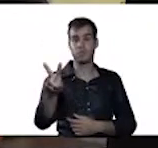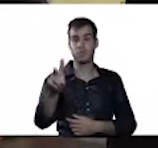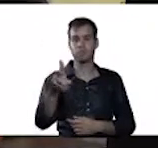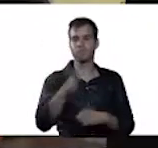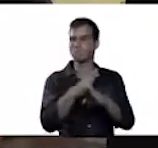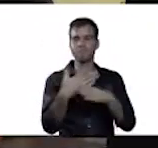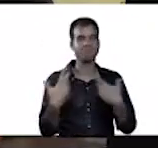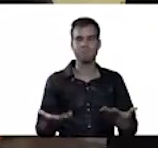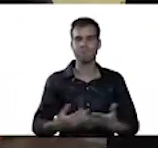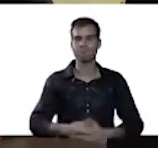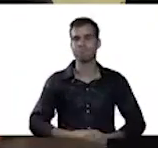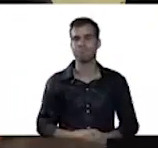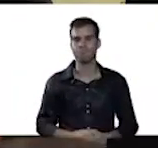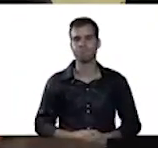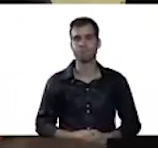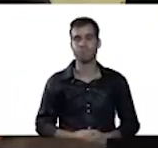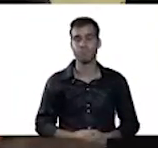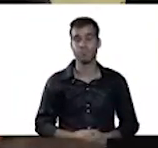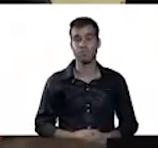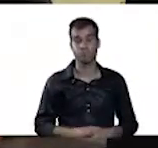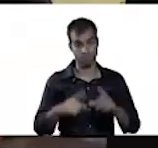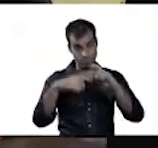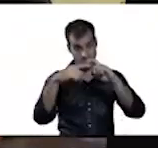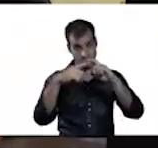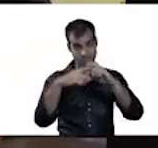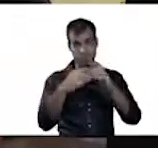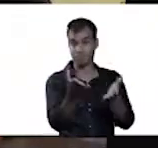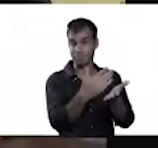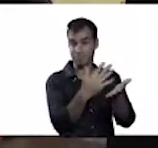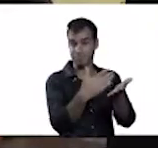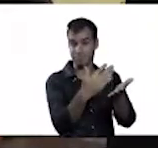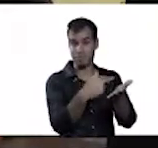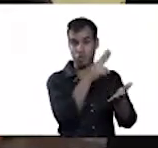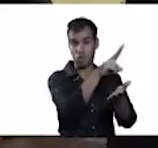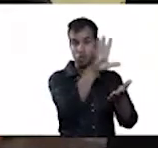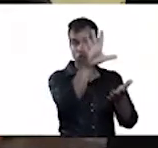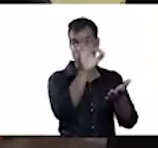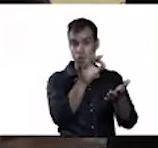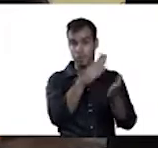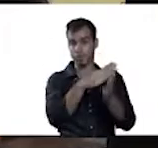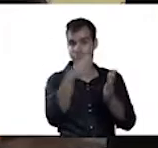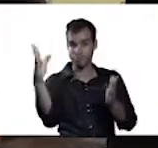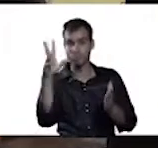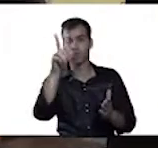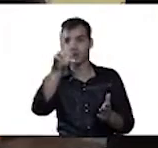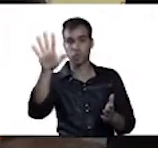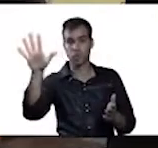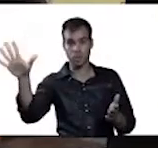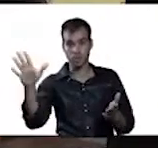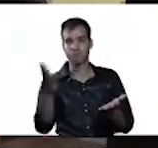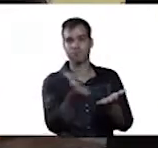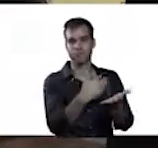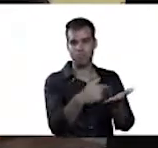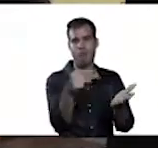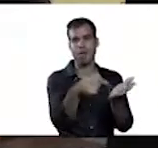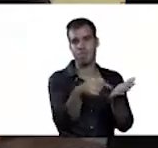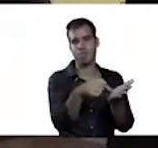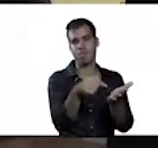significación. Estos contenidos los pueden encontrar en las páginas de la 250 a la 255 del libro de